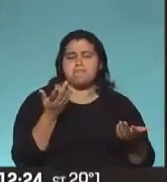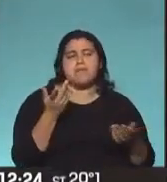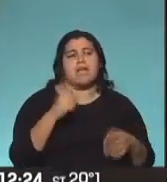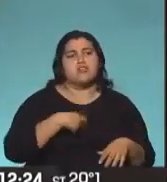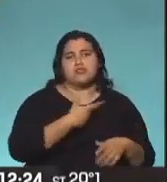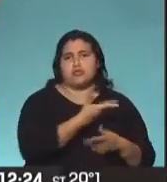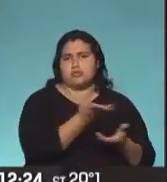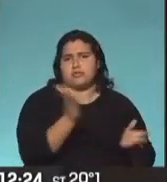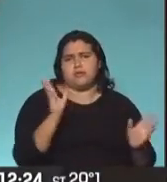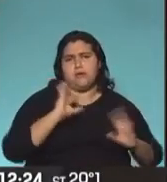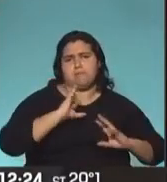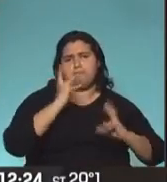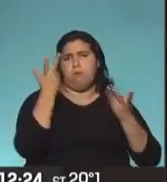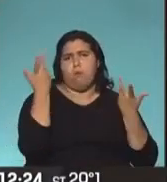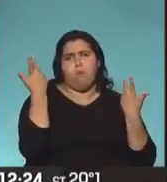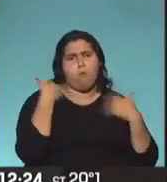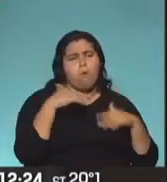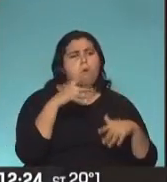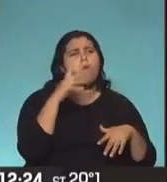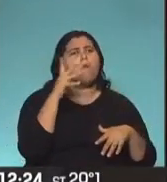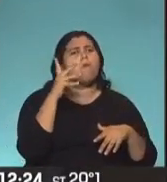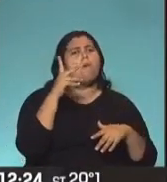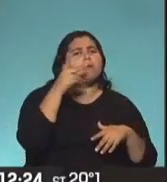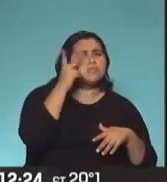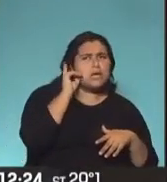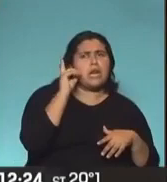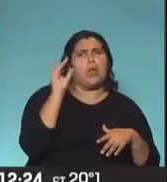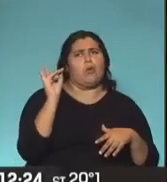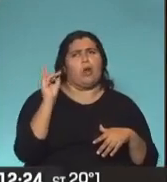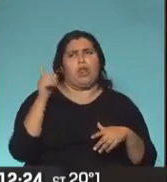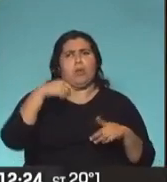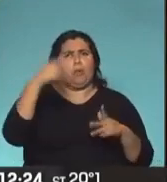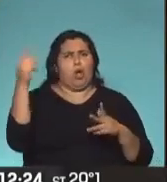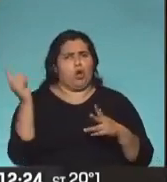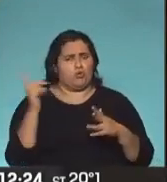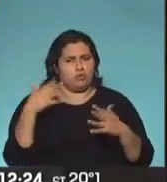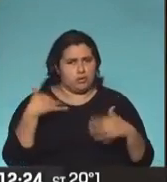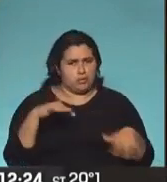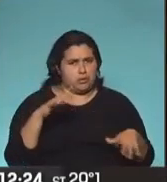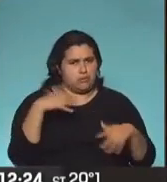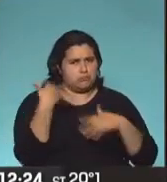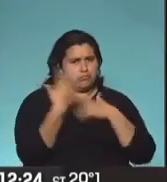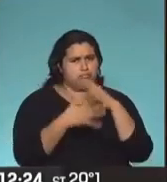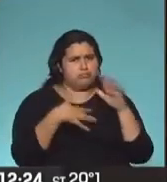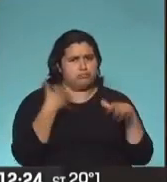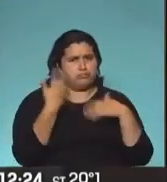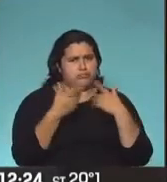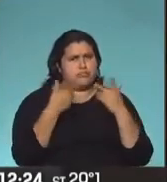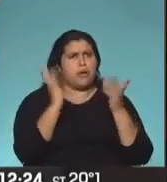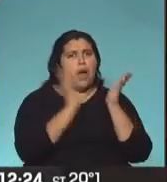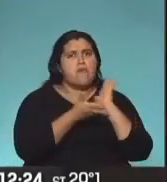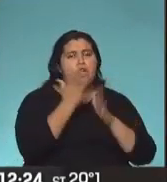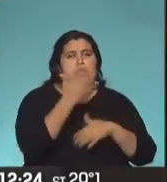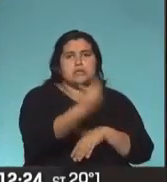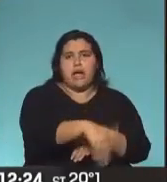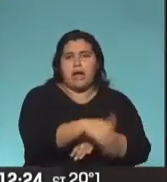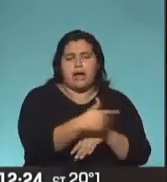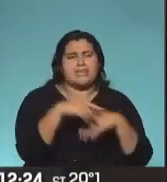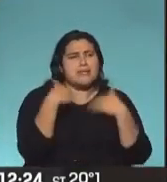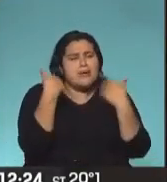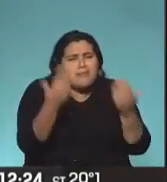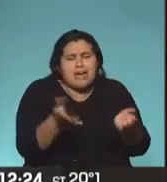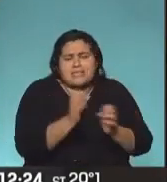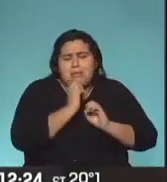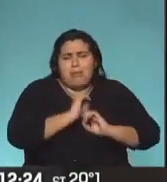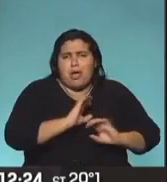lo que estamos viendo en chile en bolivia en otros países estando también a través de la violencia en la calle eso es aparentemente